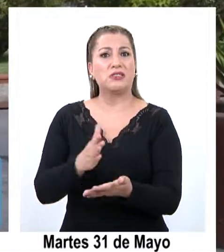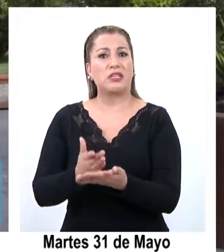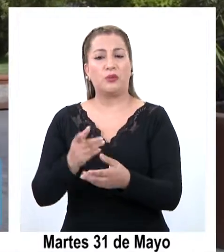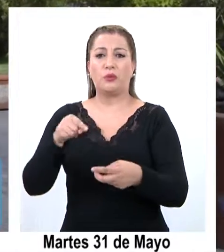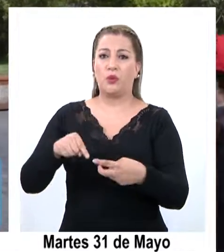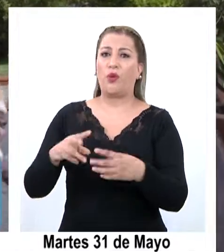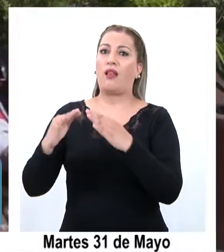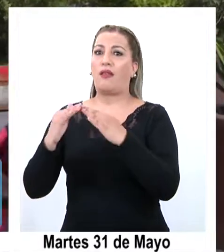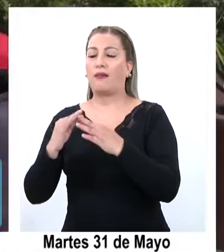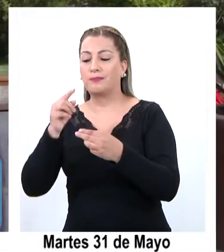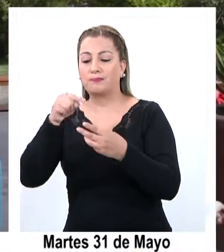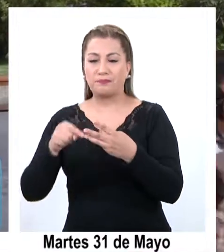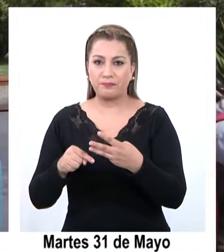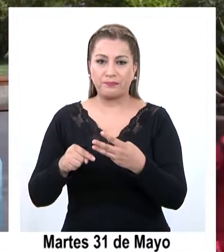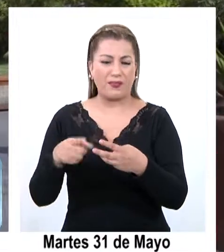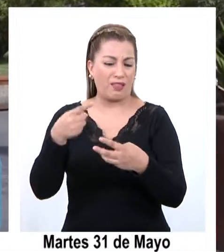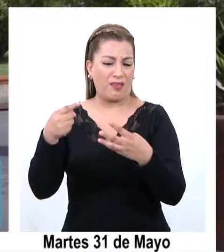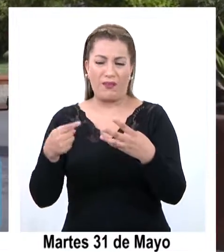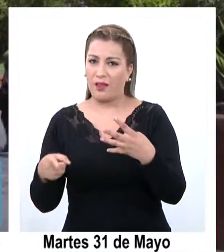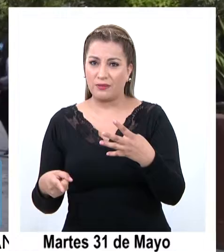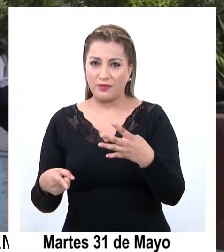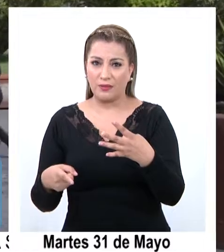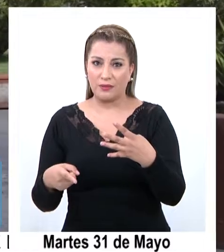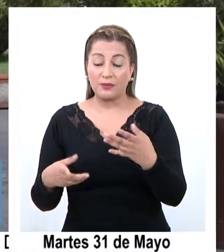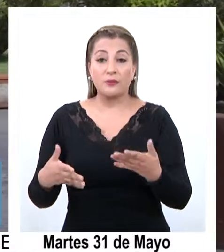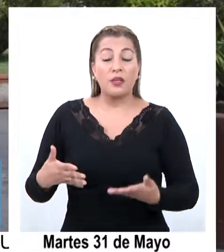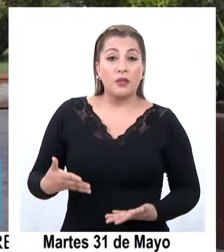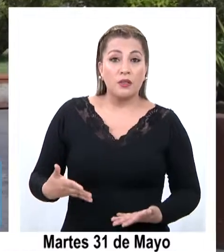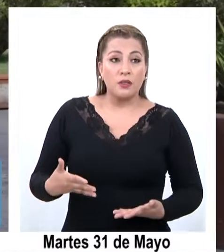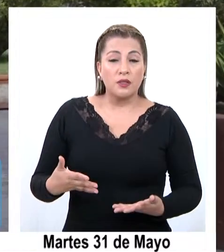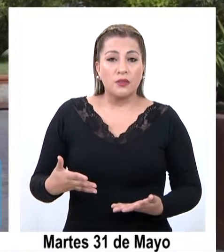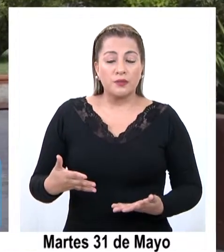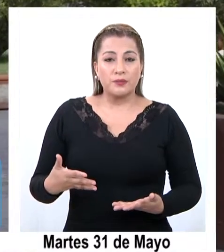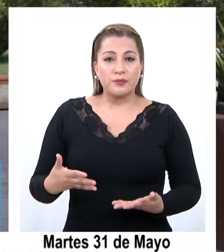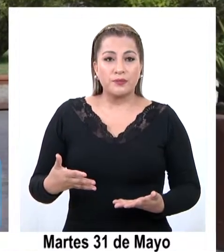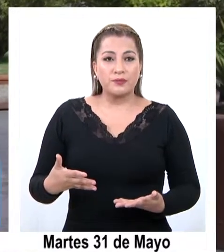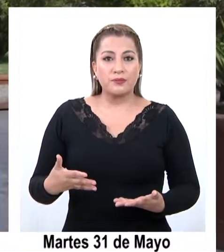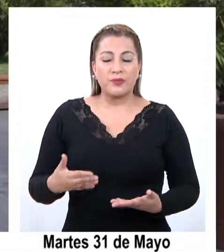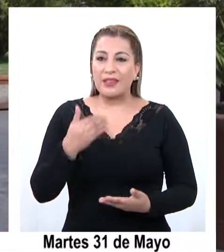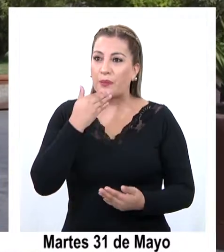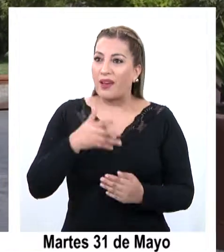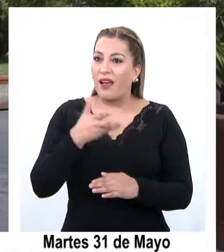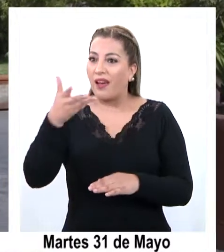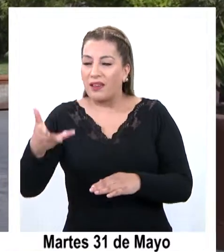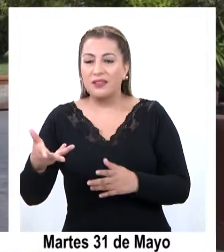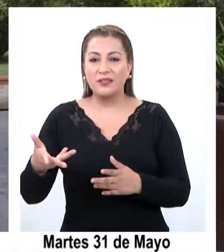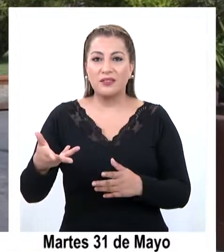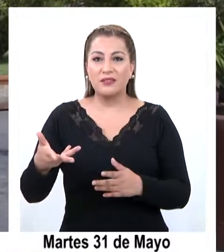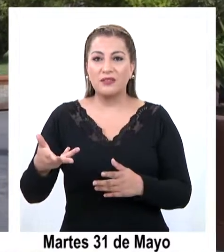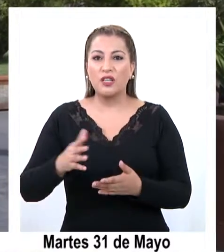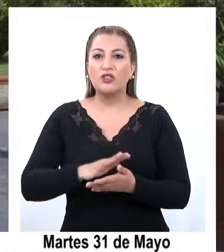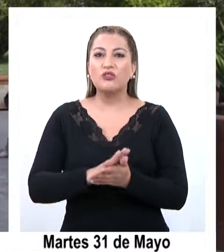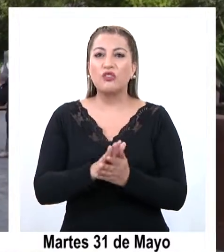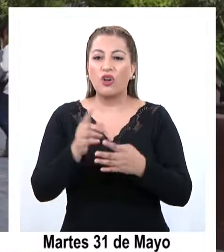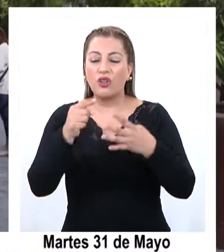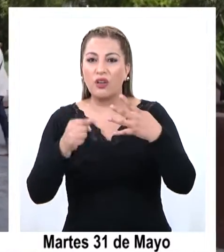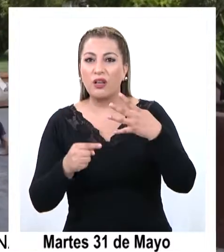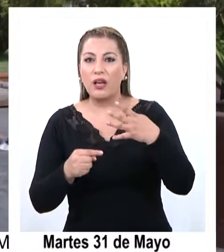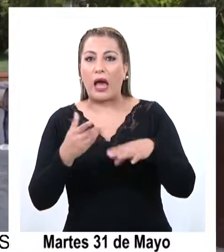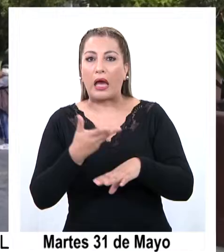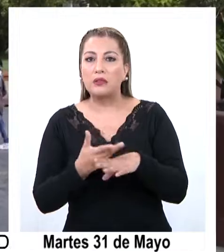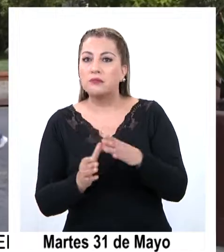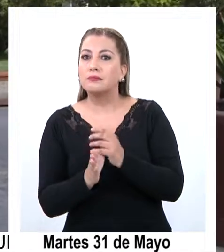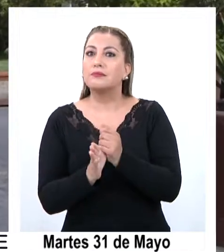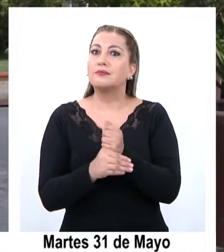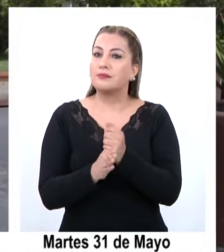el tema de la salud, el tema de la vivienda, y en fin, y otros más? Pero lo que pasa detrás de eso es que debajo de todos los incisos